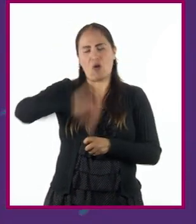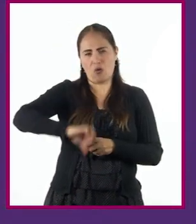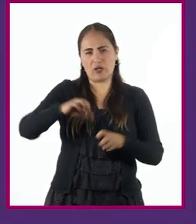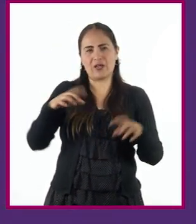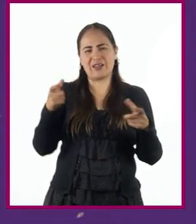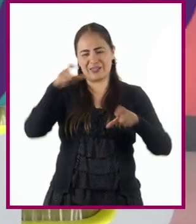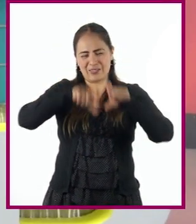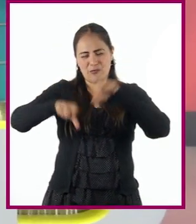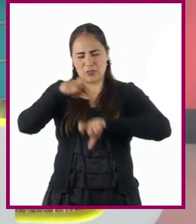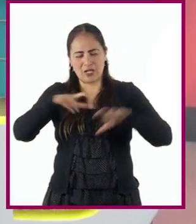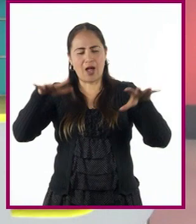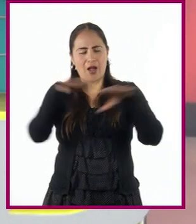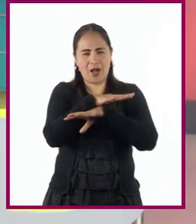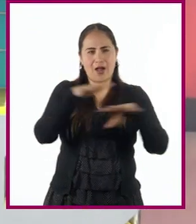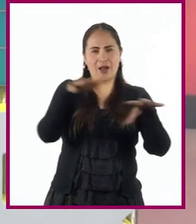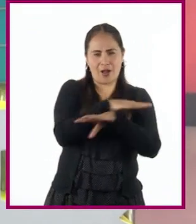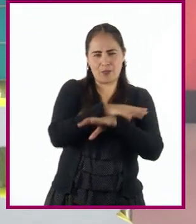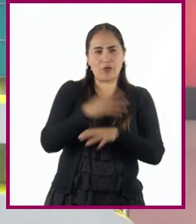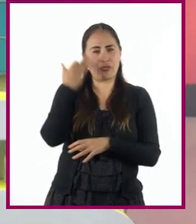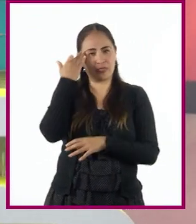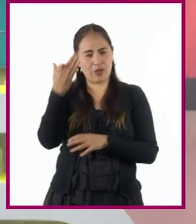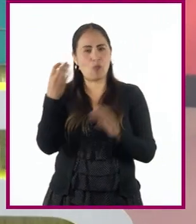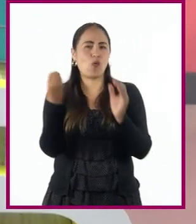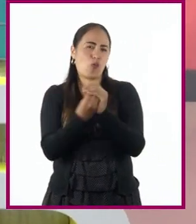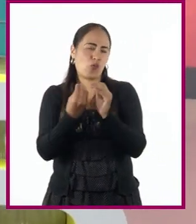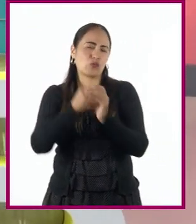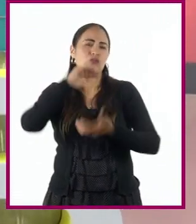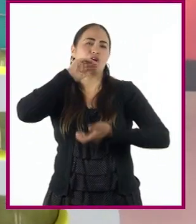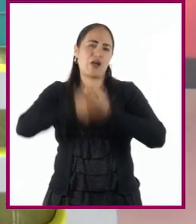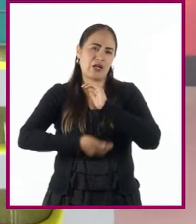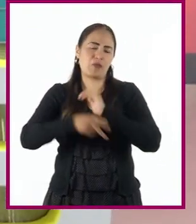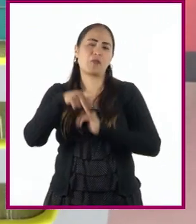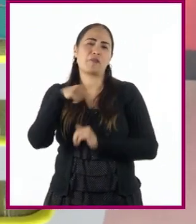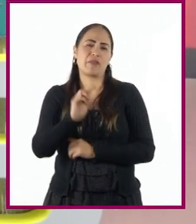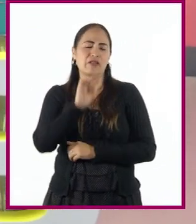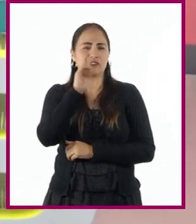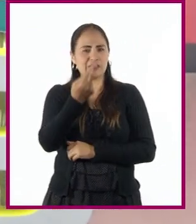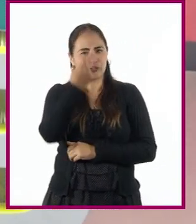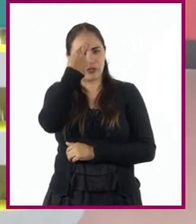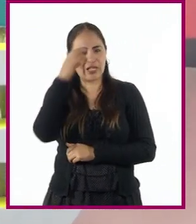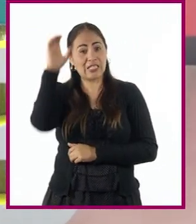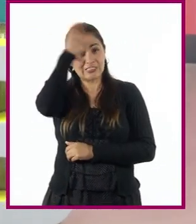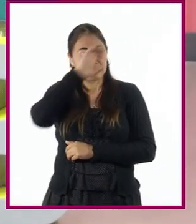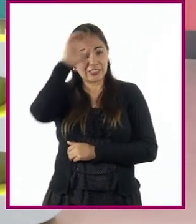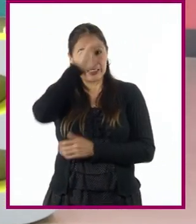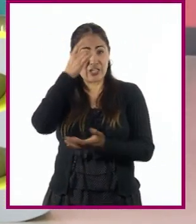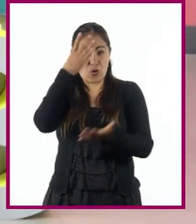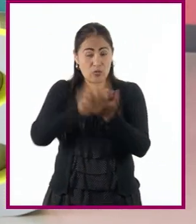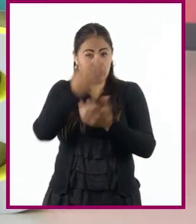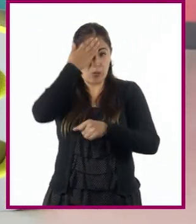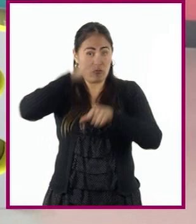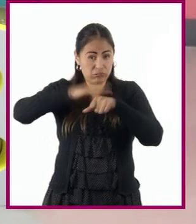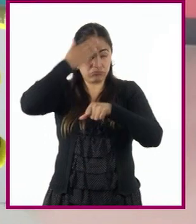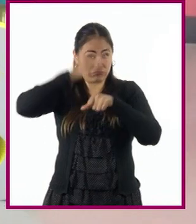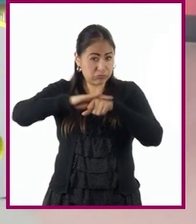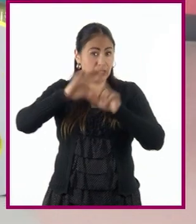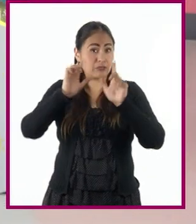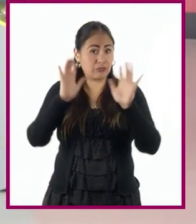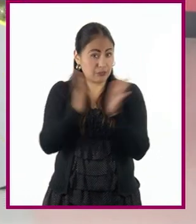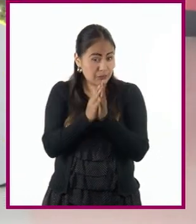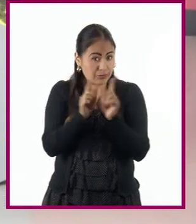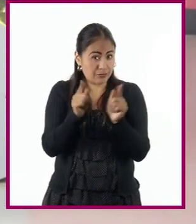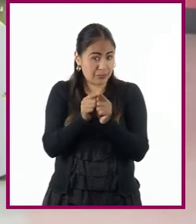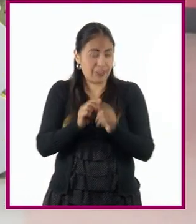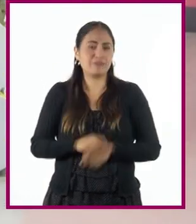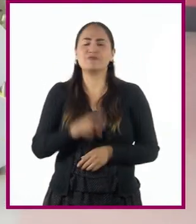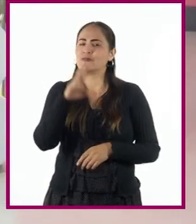químicas. El tiempo de la sesión terminó, pero debemos recordar que la ciencia no se trata de memorizar lo que aprendemos, sino de saber qué